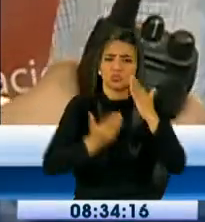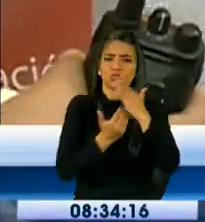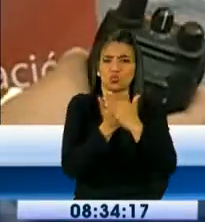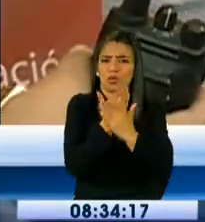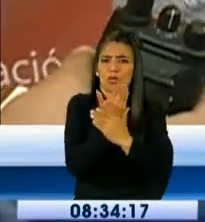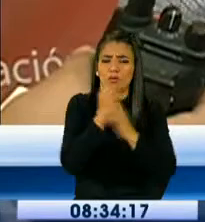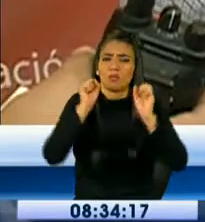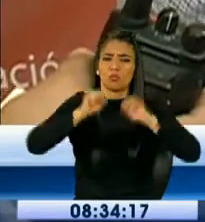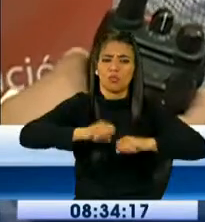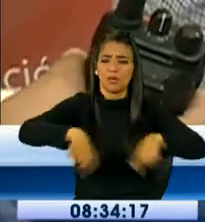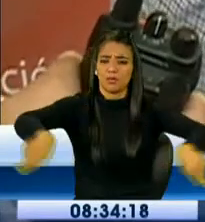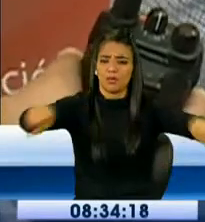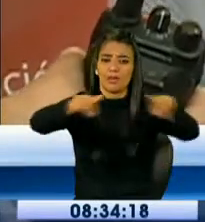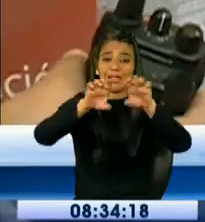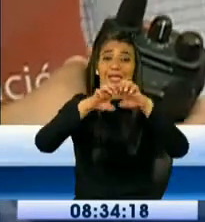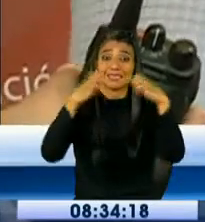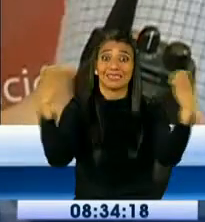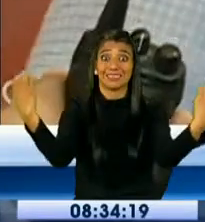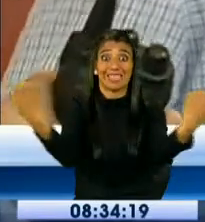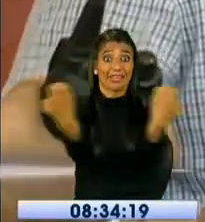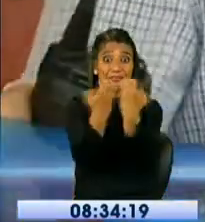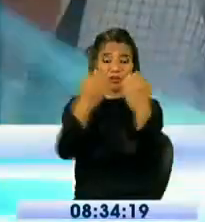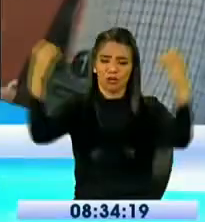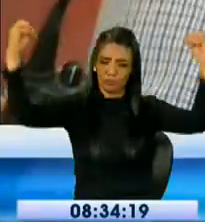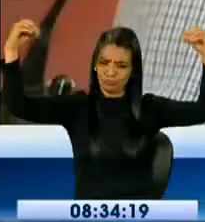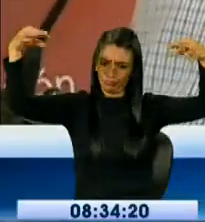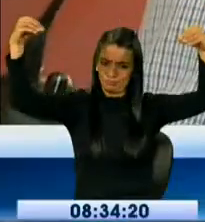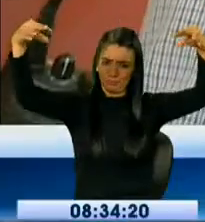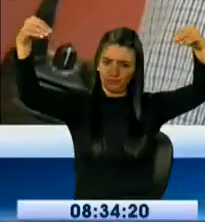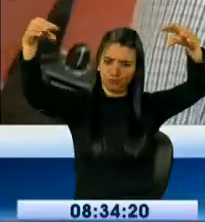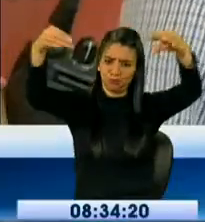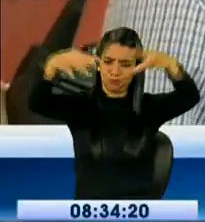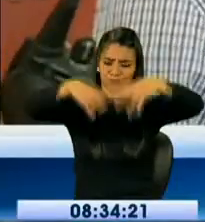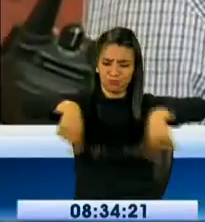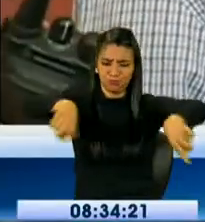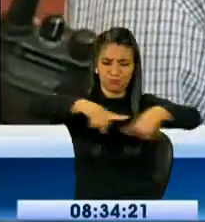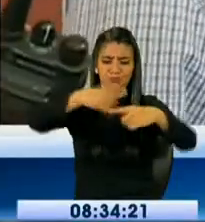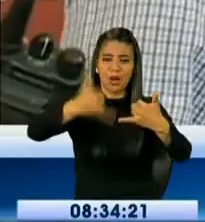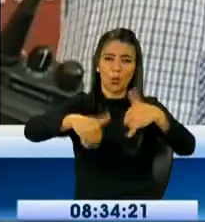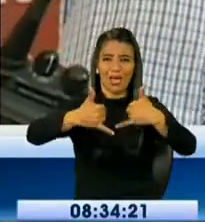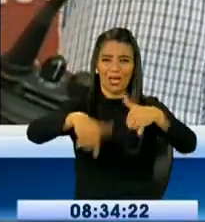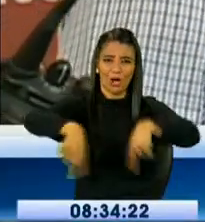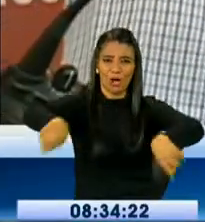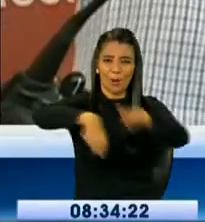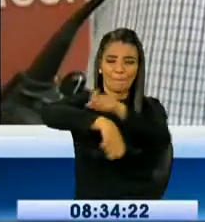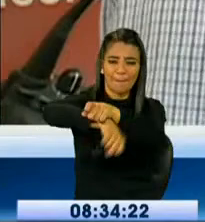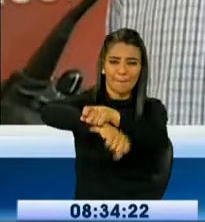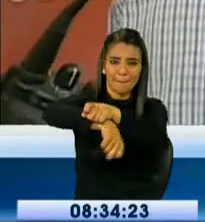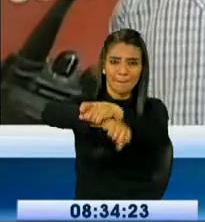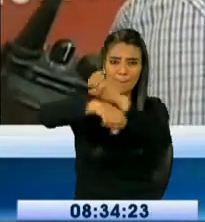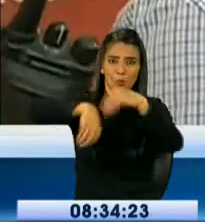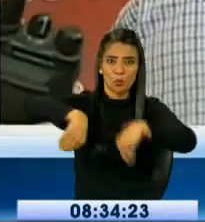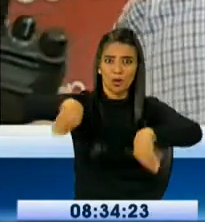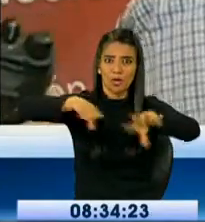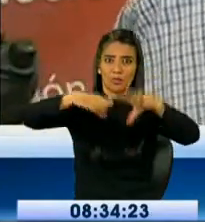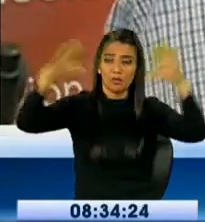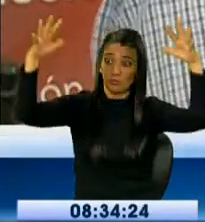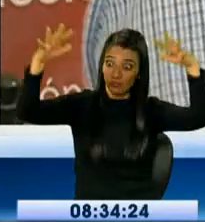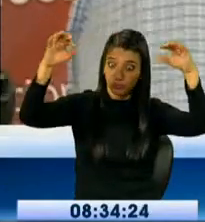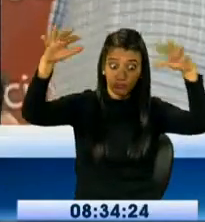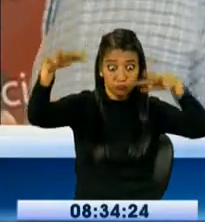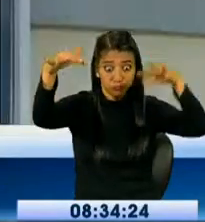para dotar de una iluminación uniforme a todo el campo de juego y así reducir el efecto de las sombras